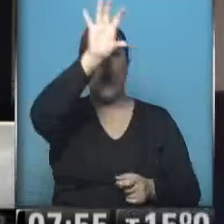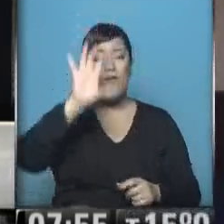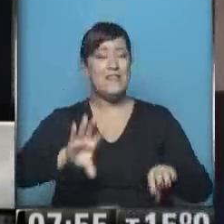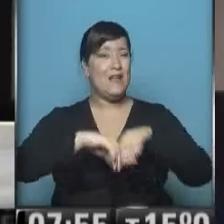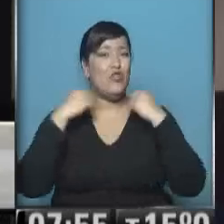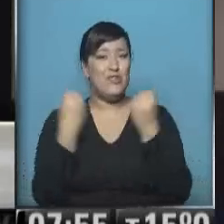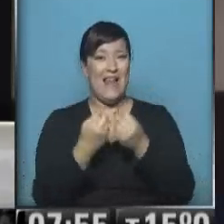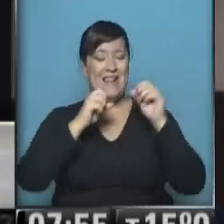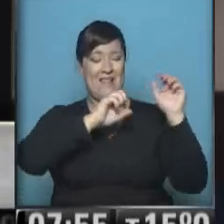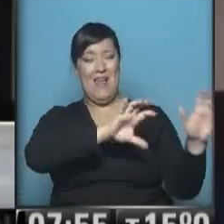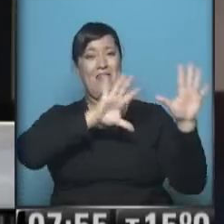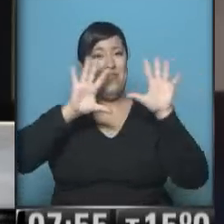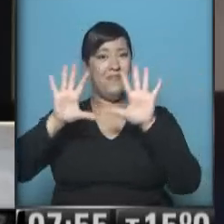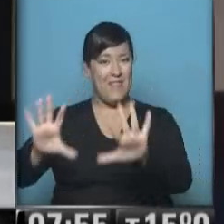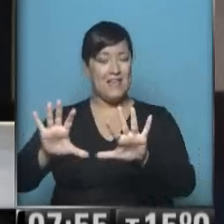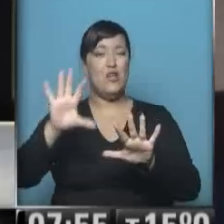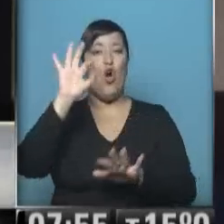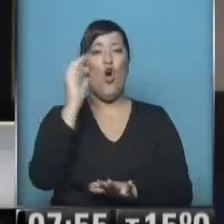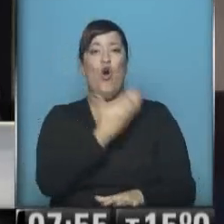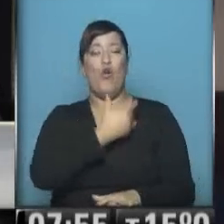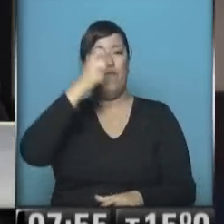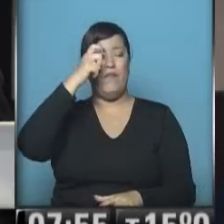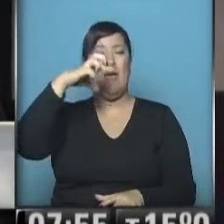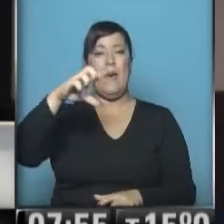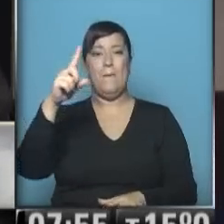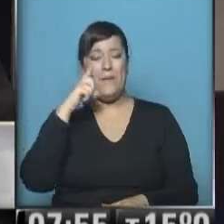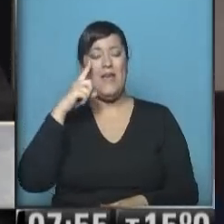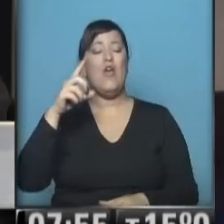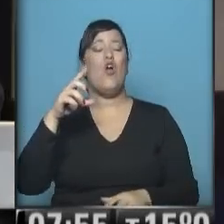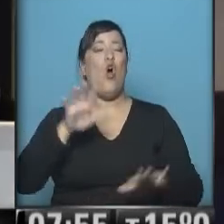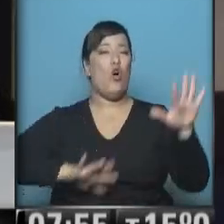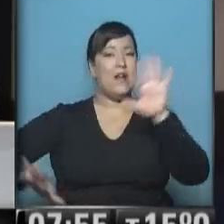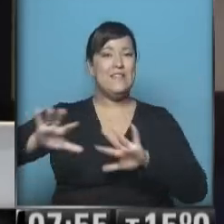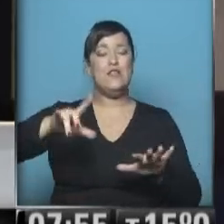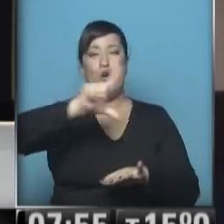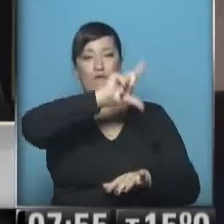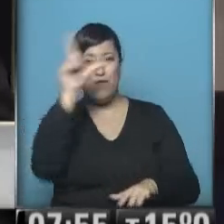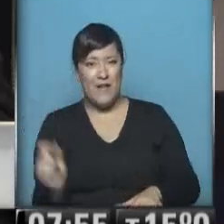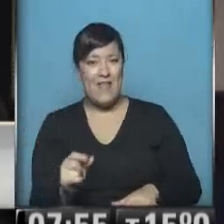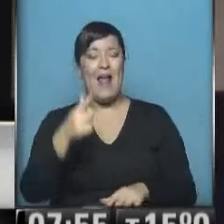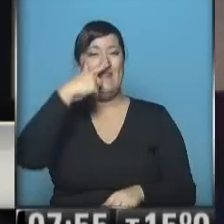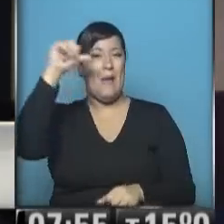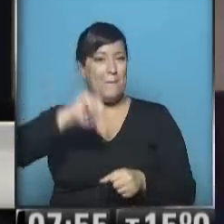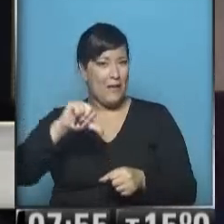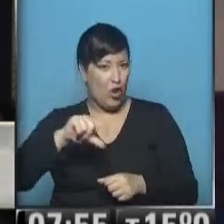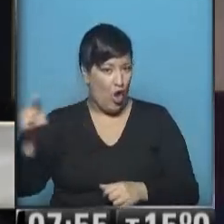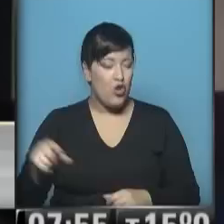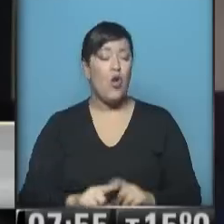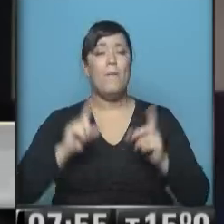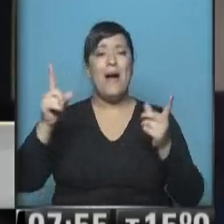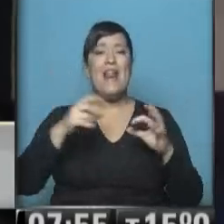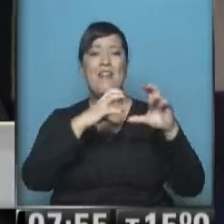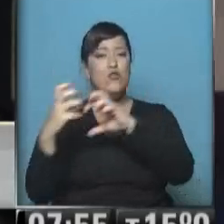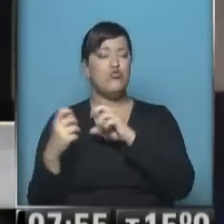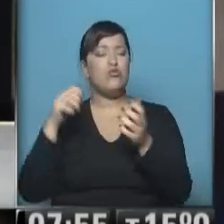conforman la ofep y la organización Federal de provincias hidrocarburíferas eh Para discutir este tema de si el